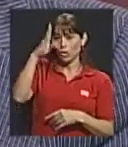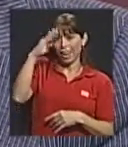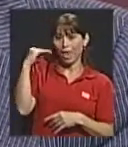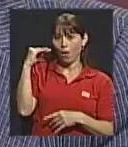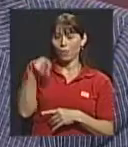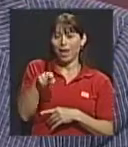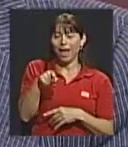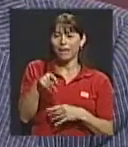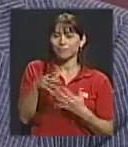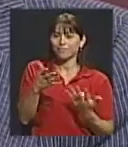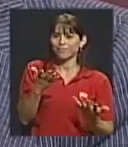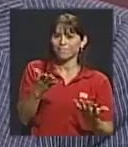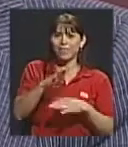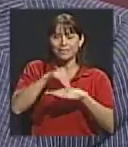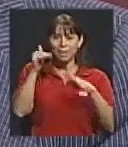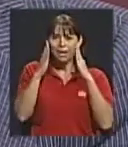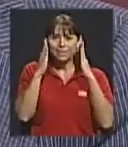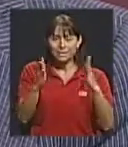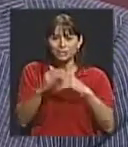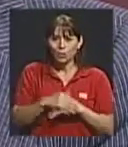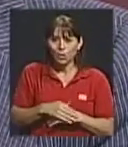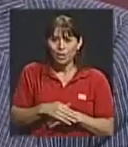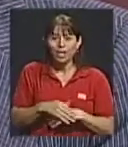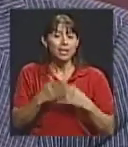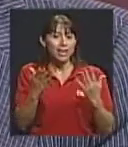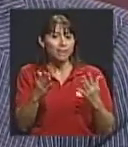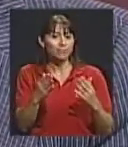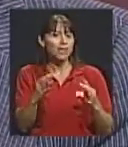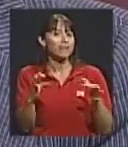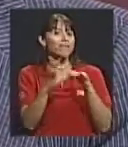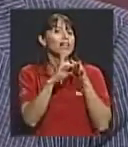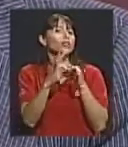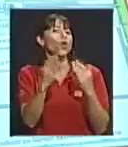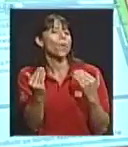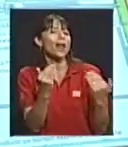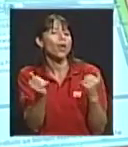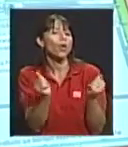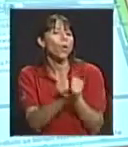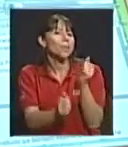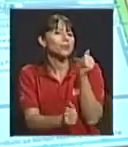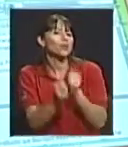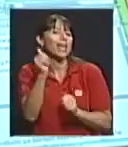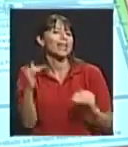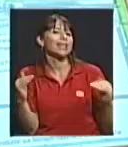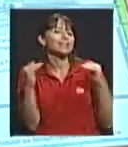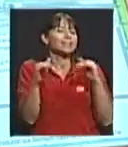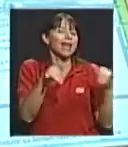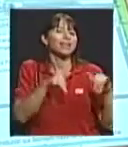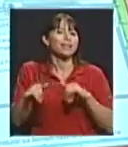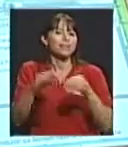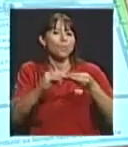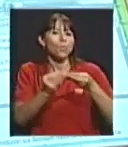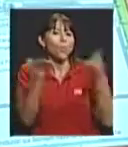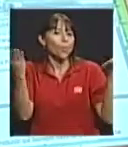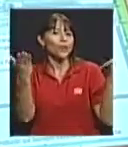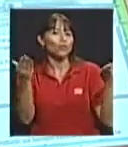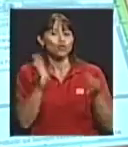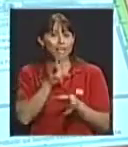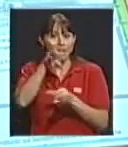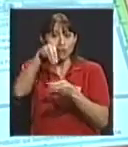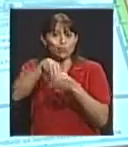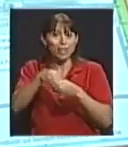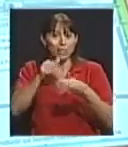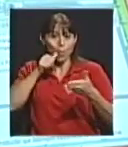que en relación a la mayoría de los escándalos públicos que se han producido en este país incluyendo el memorándum del miedo fue